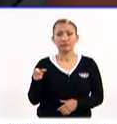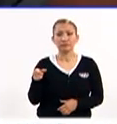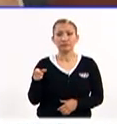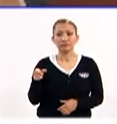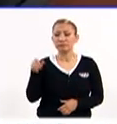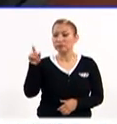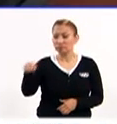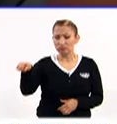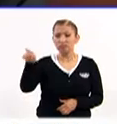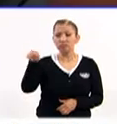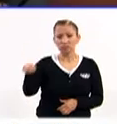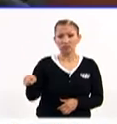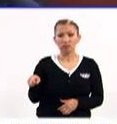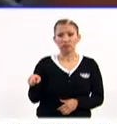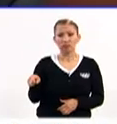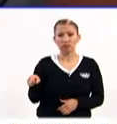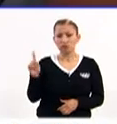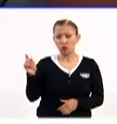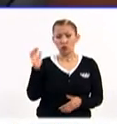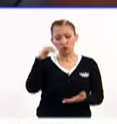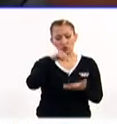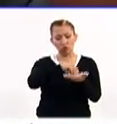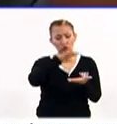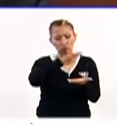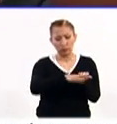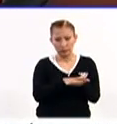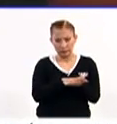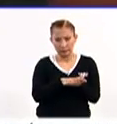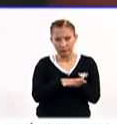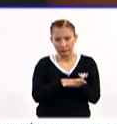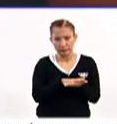que ellos se inscriben,